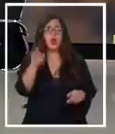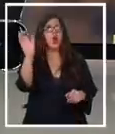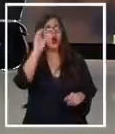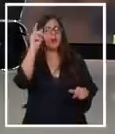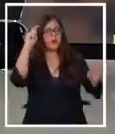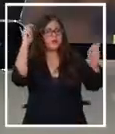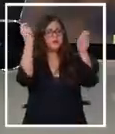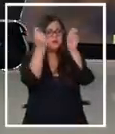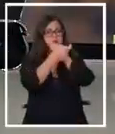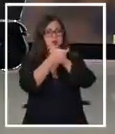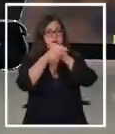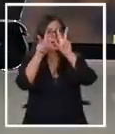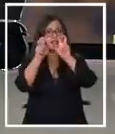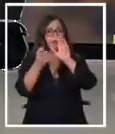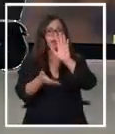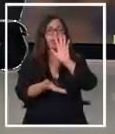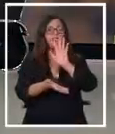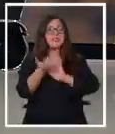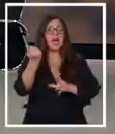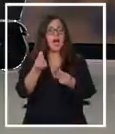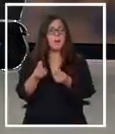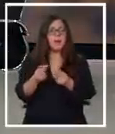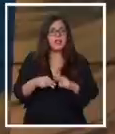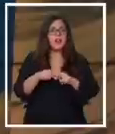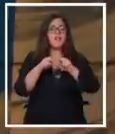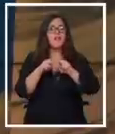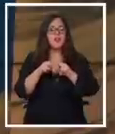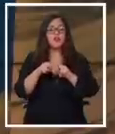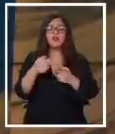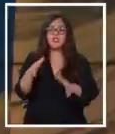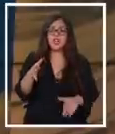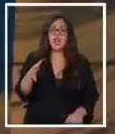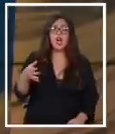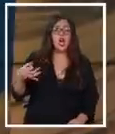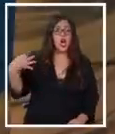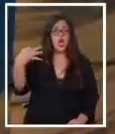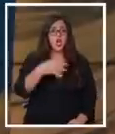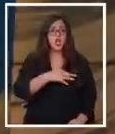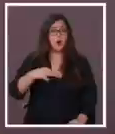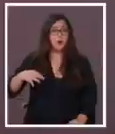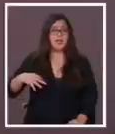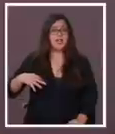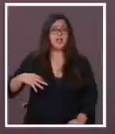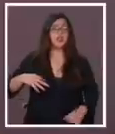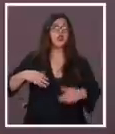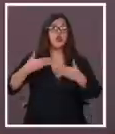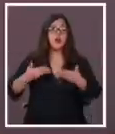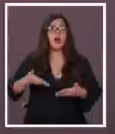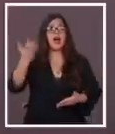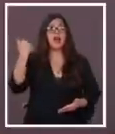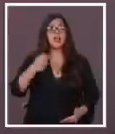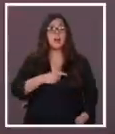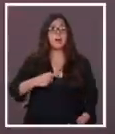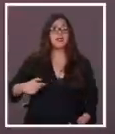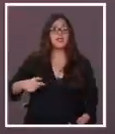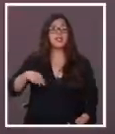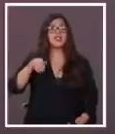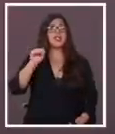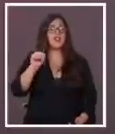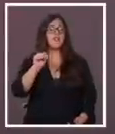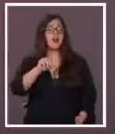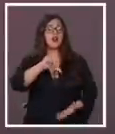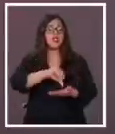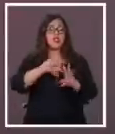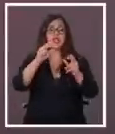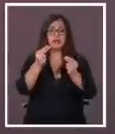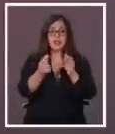con respecto a los retiros pero evidentemente lo dijo su ministro su actual ministro de hacienda cierto cuando era presidenta el banco central parte de la